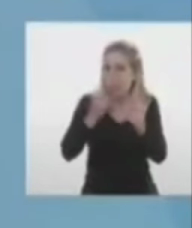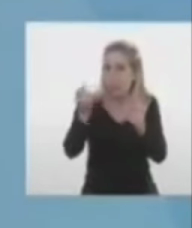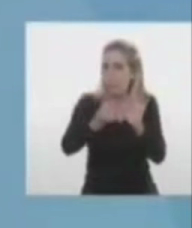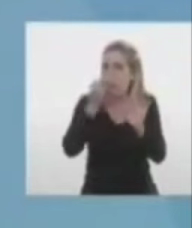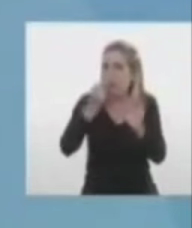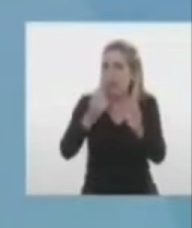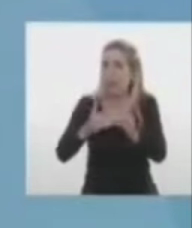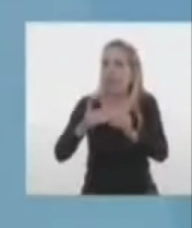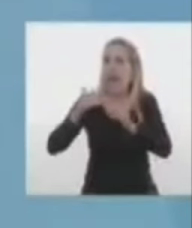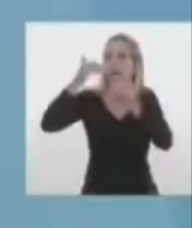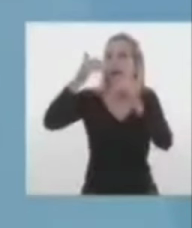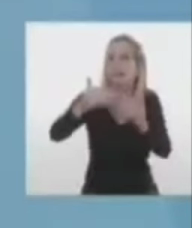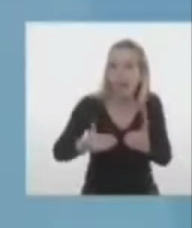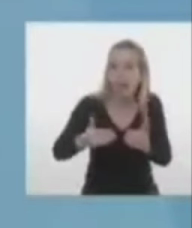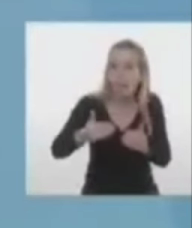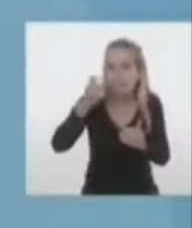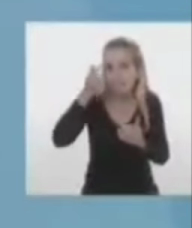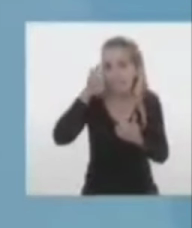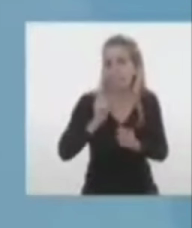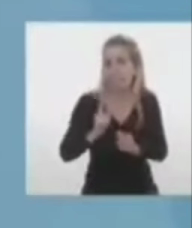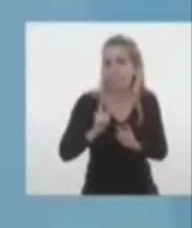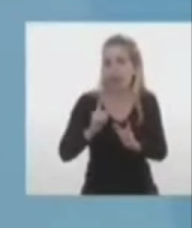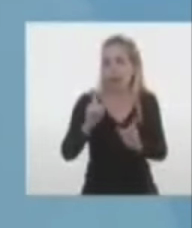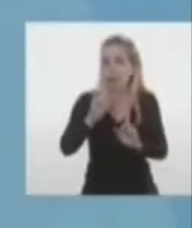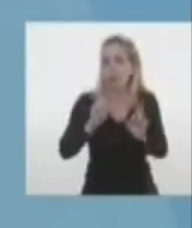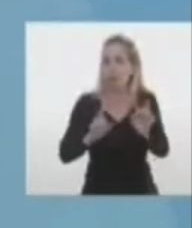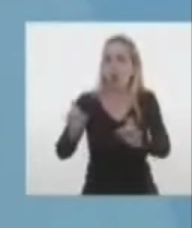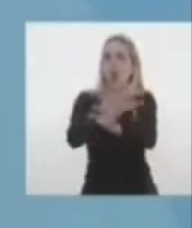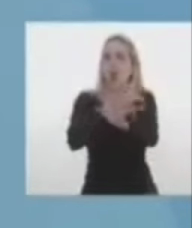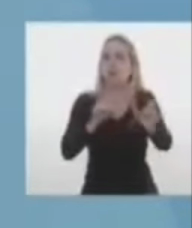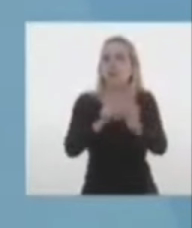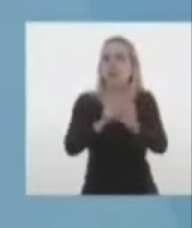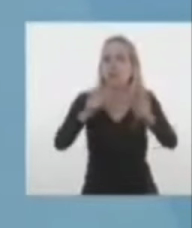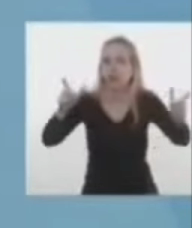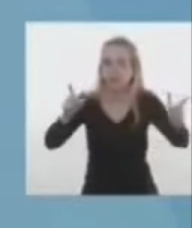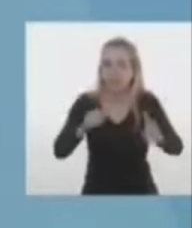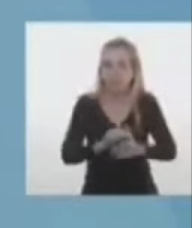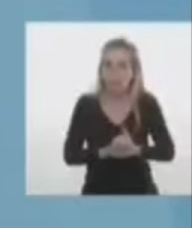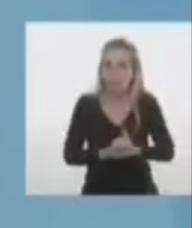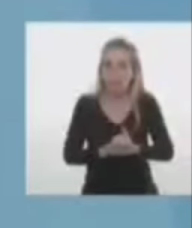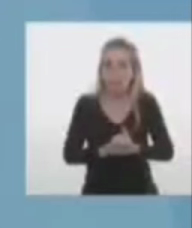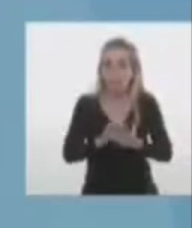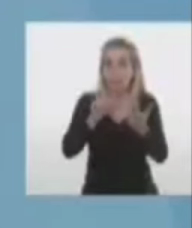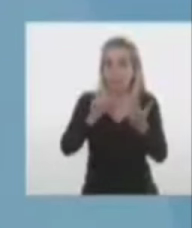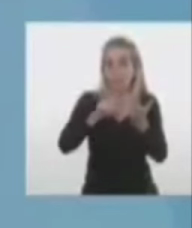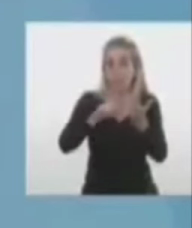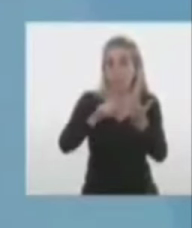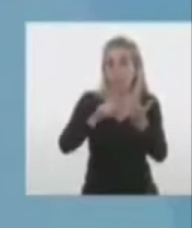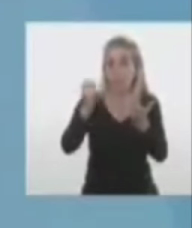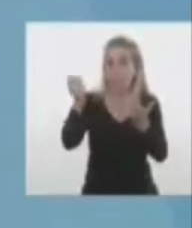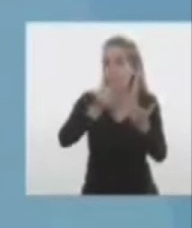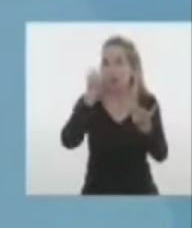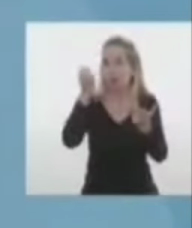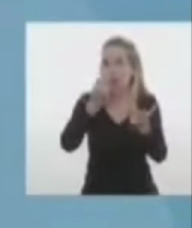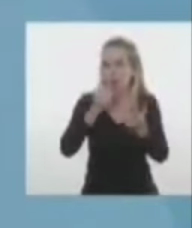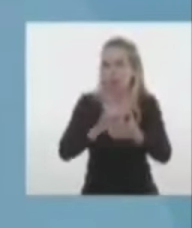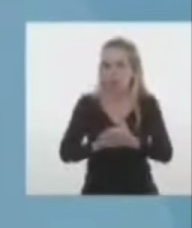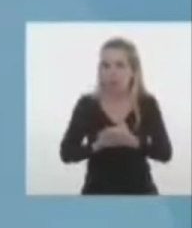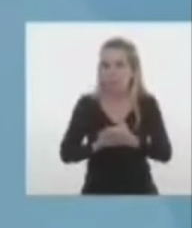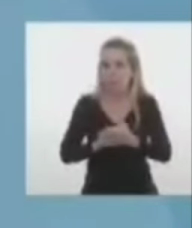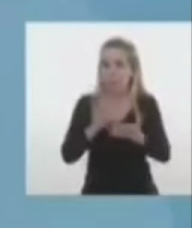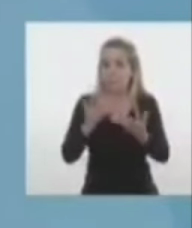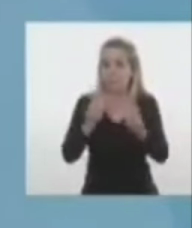Tenés un dibujo animado, un tipo que no tiene respeto por nadie, que nadie lo considera, que algunos amigos de él legítimamente hacen un esfuerzo